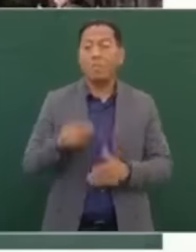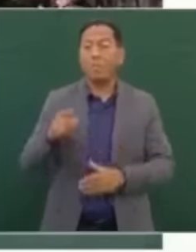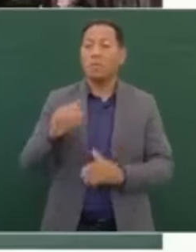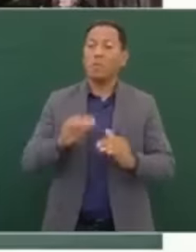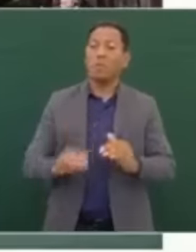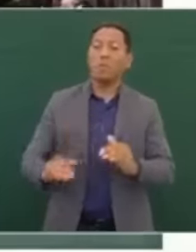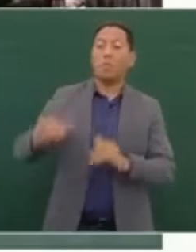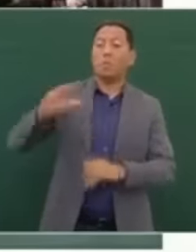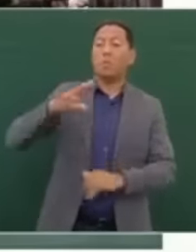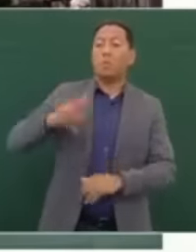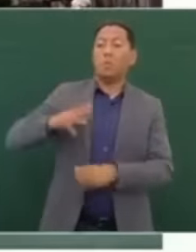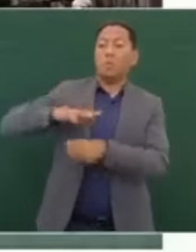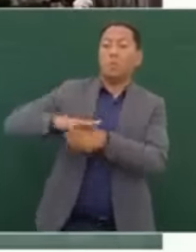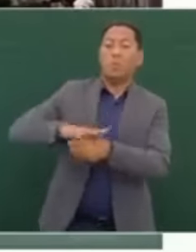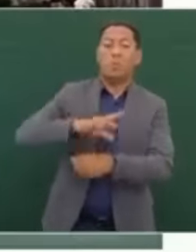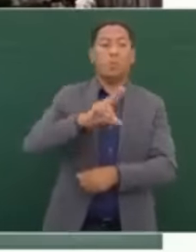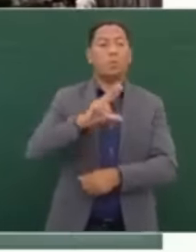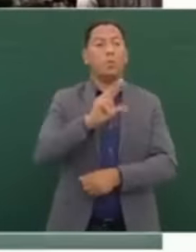Oligarquía,